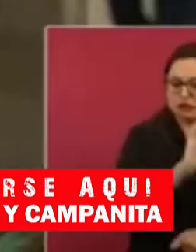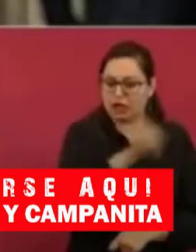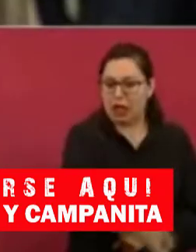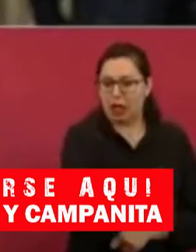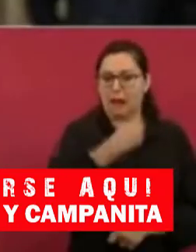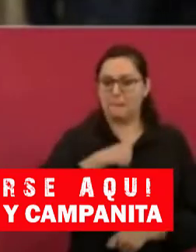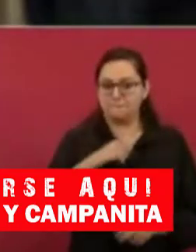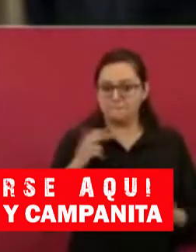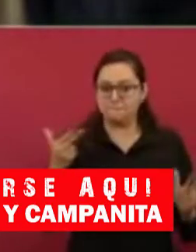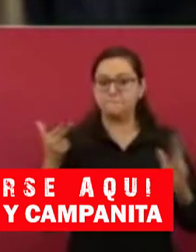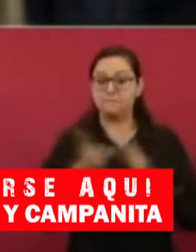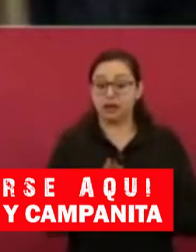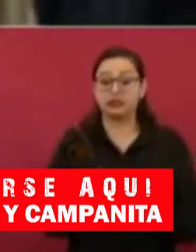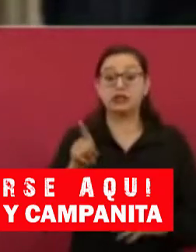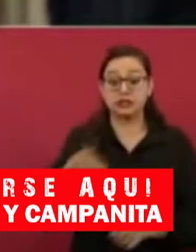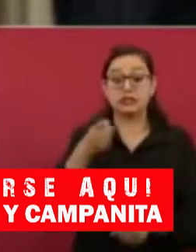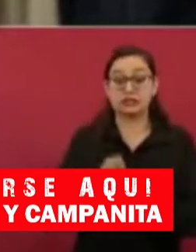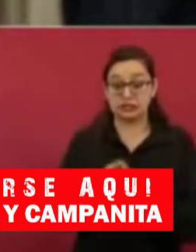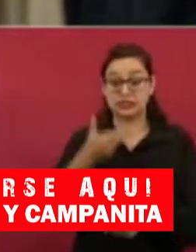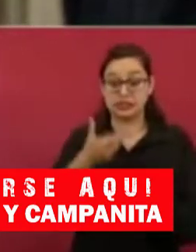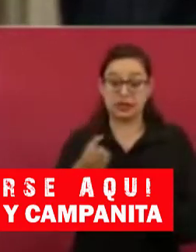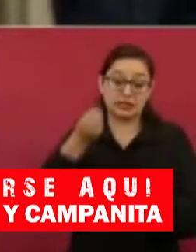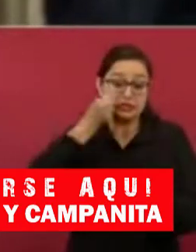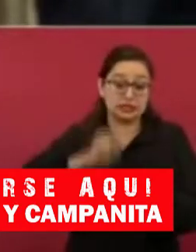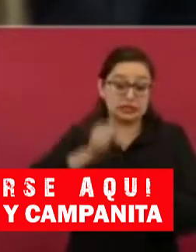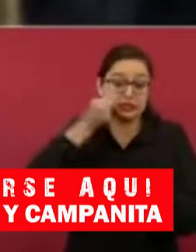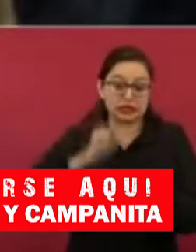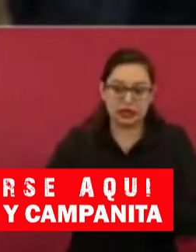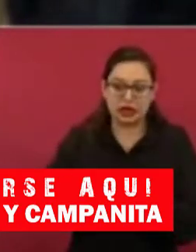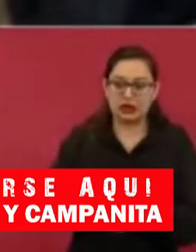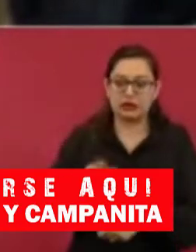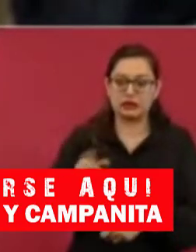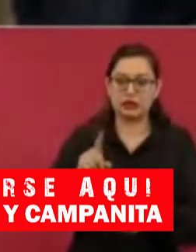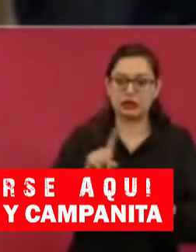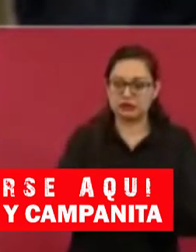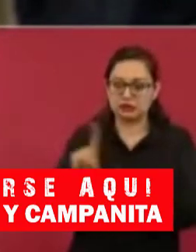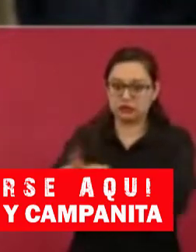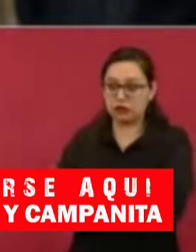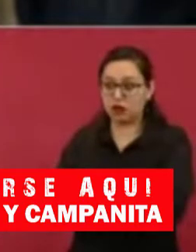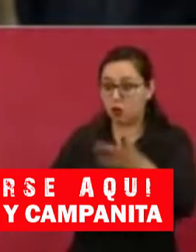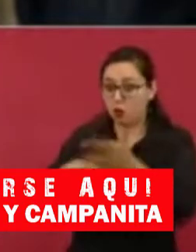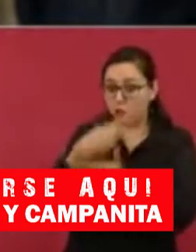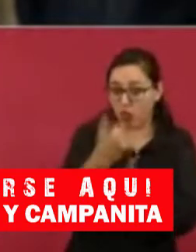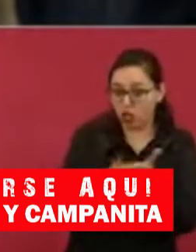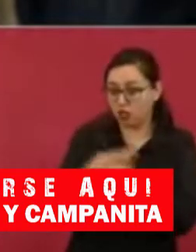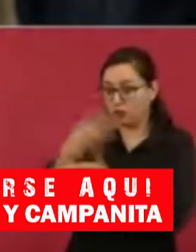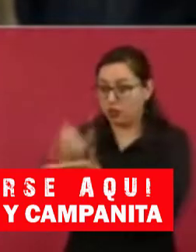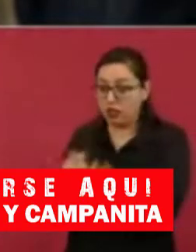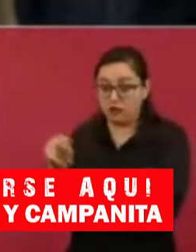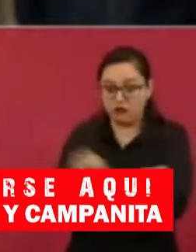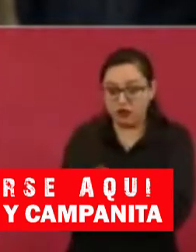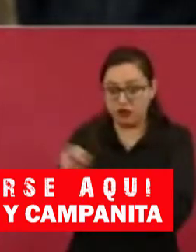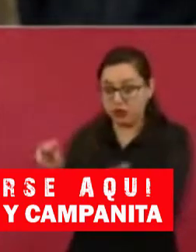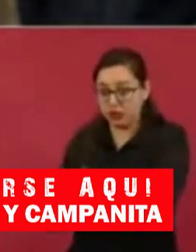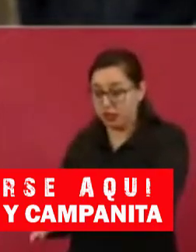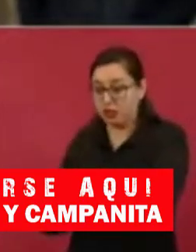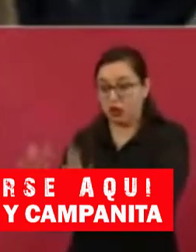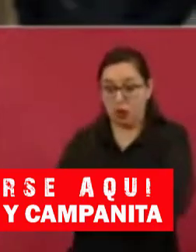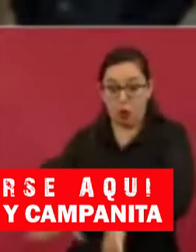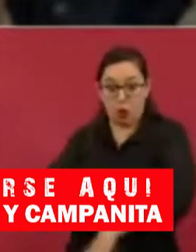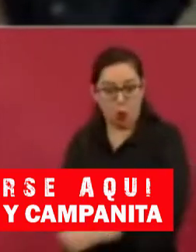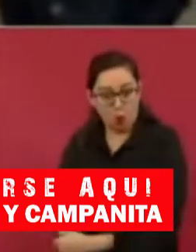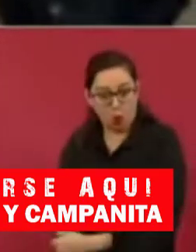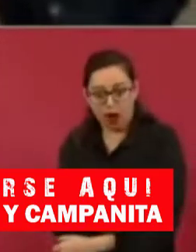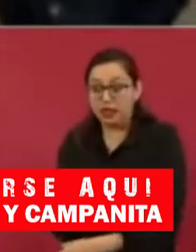A sus secretarias para guardar estos dos proyectos ya firmados y que si él no se presentaba